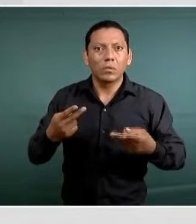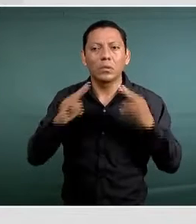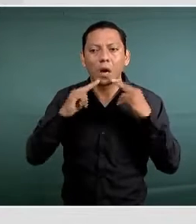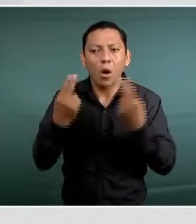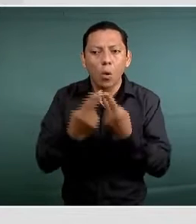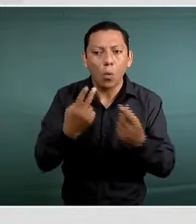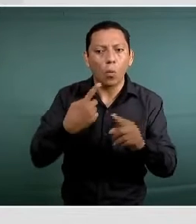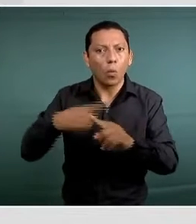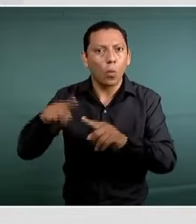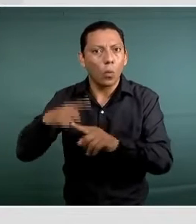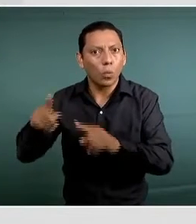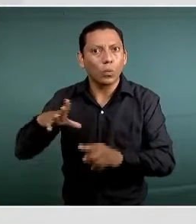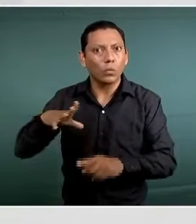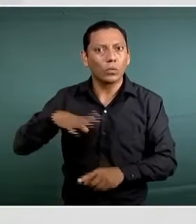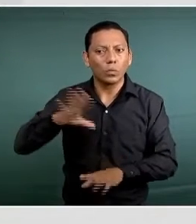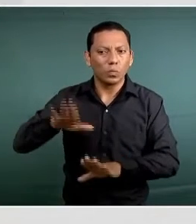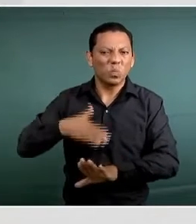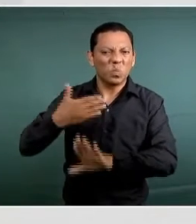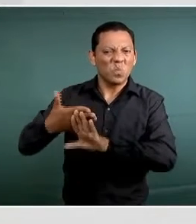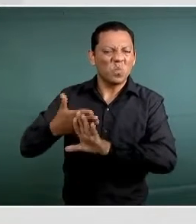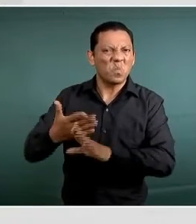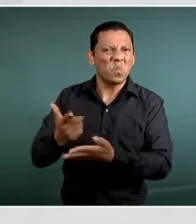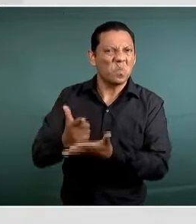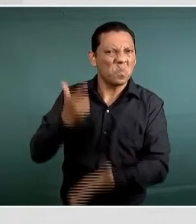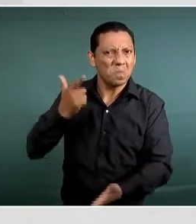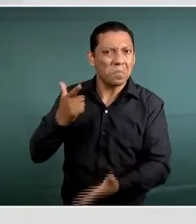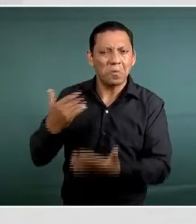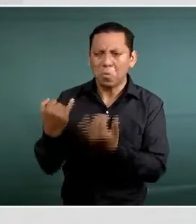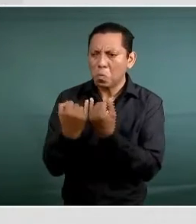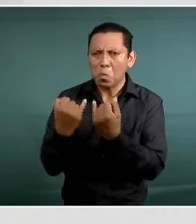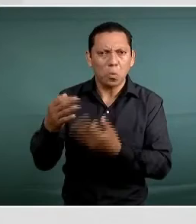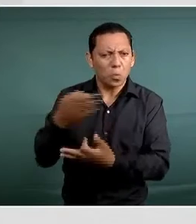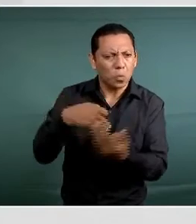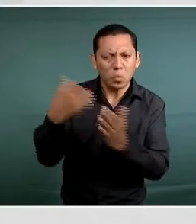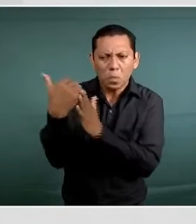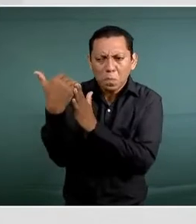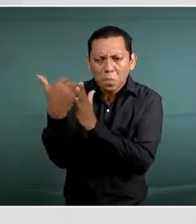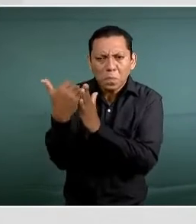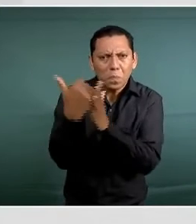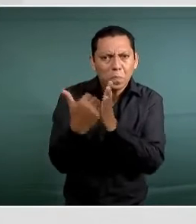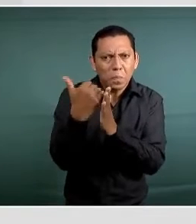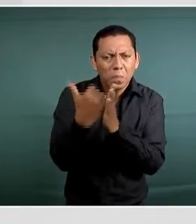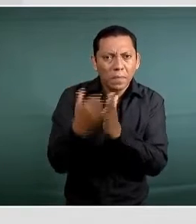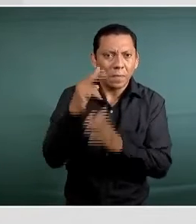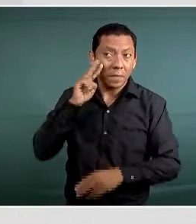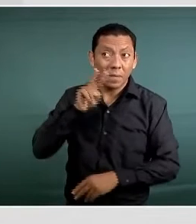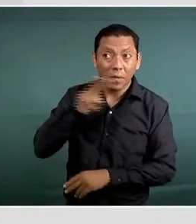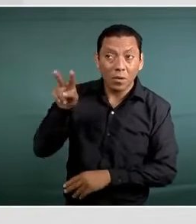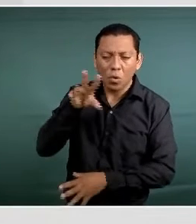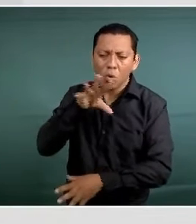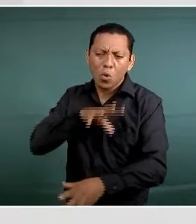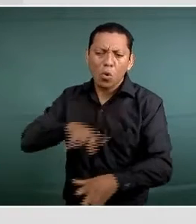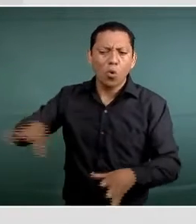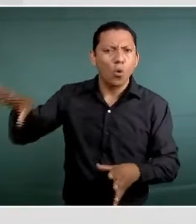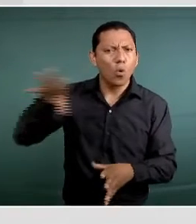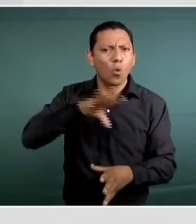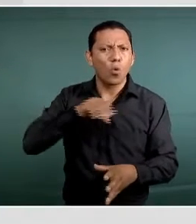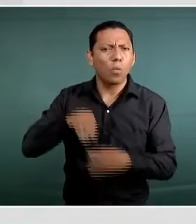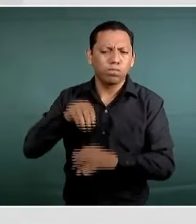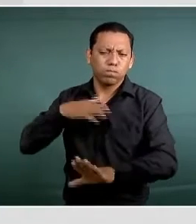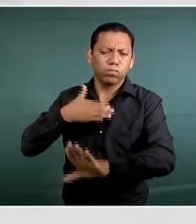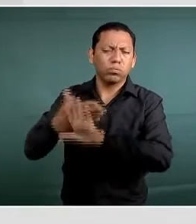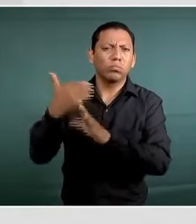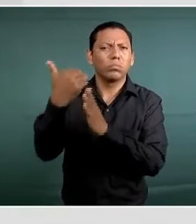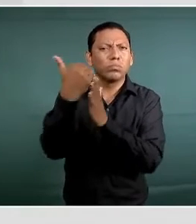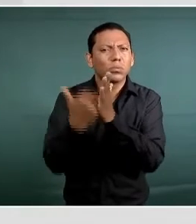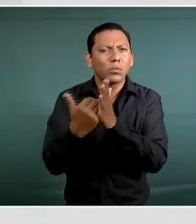narcomenudeo, el homicidio doloso, como ya lo cité, también está a la baja. Y si hacemos una suma de todos los delitos, pues tiene